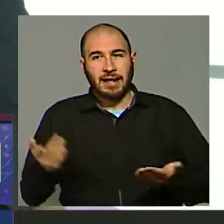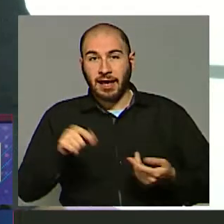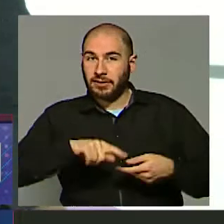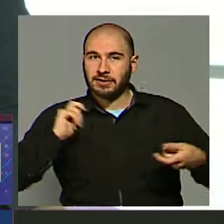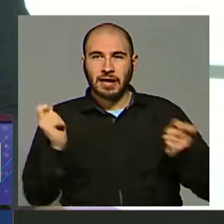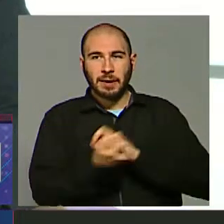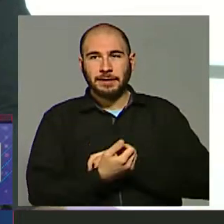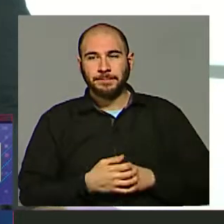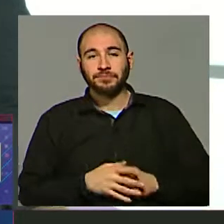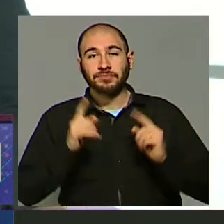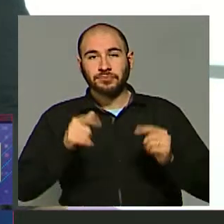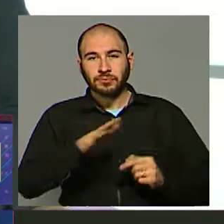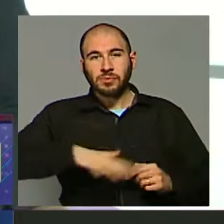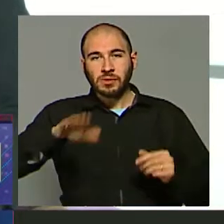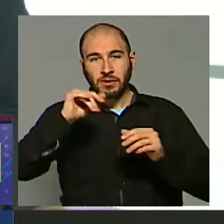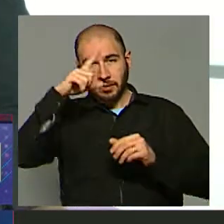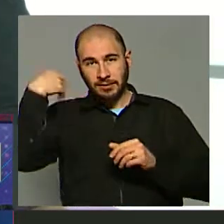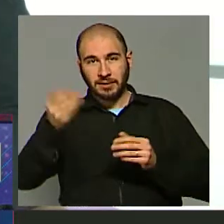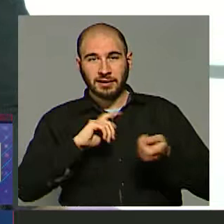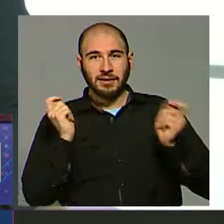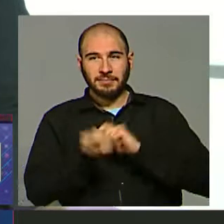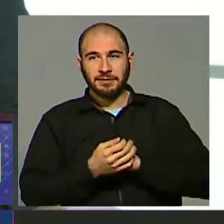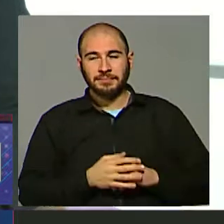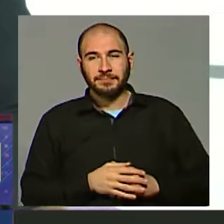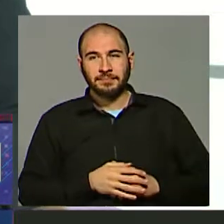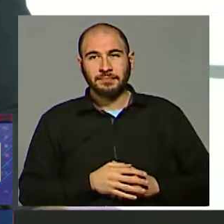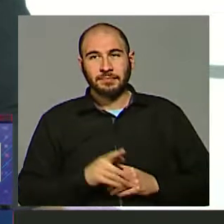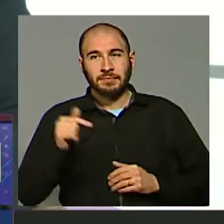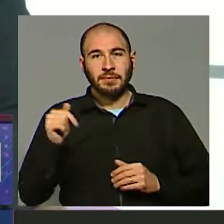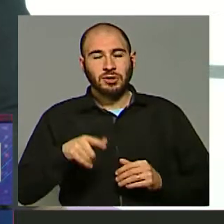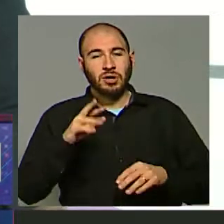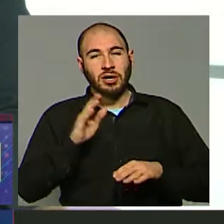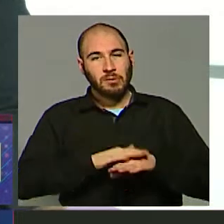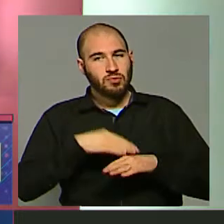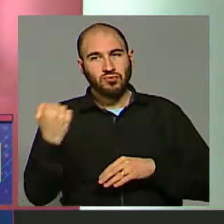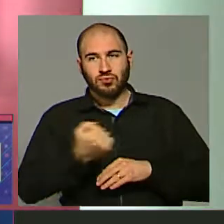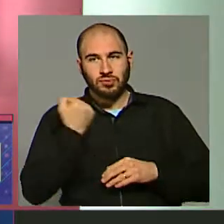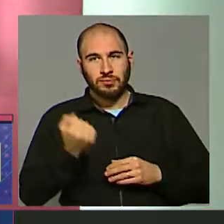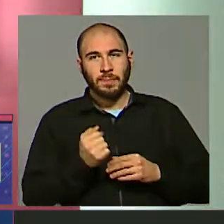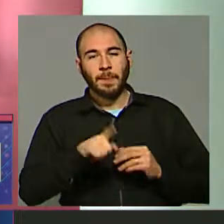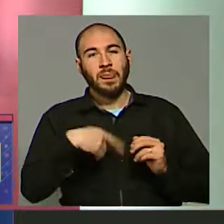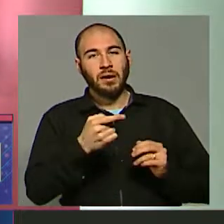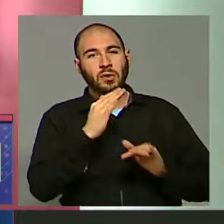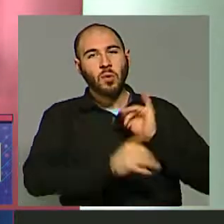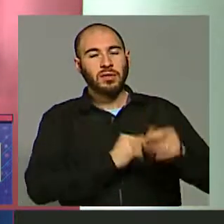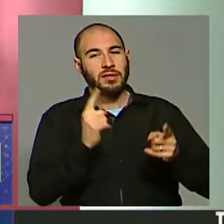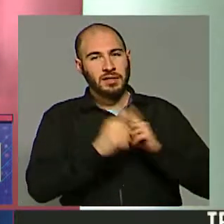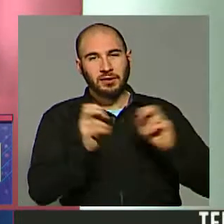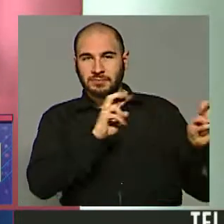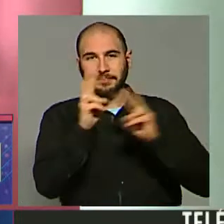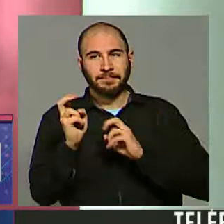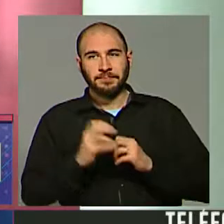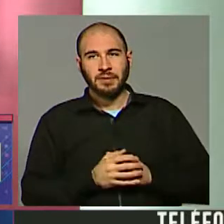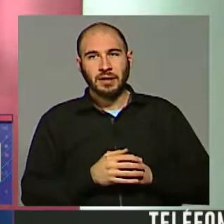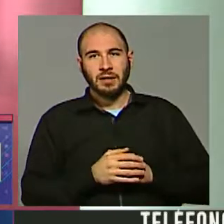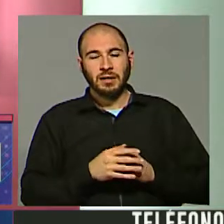cambiando y también el contexto internacional cambia y esto evidentemente juega un rol fundamental. Bueno, vamos a meternos ahora de lleno, vamos a cambiar de tema.